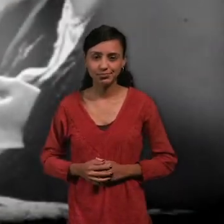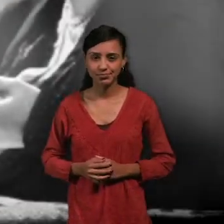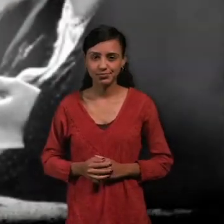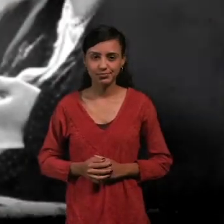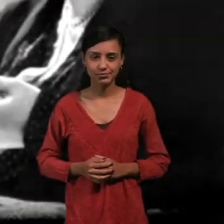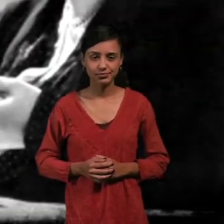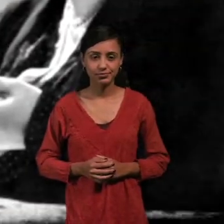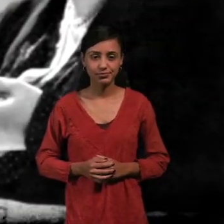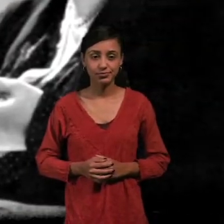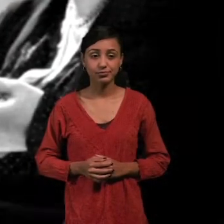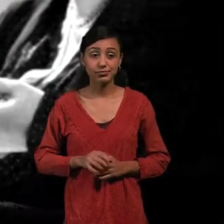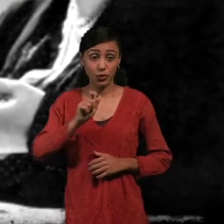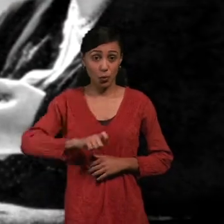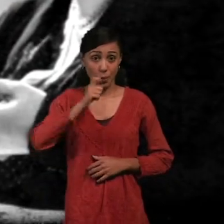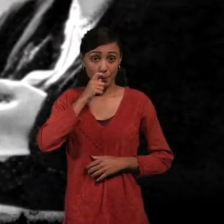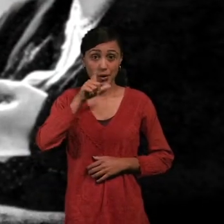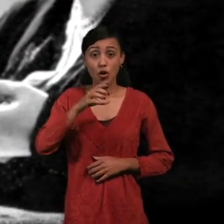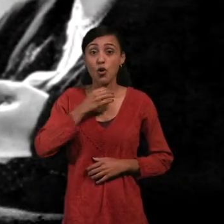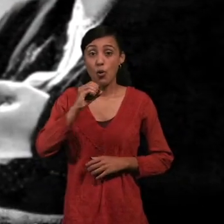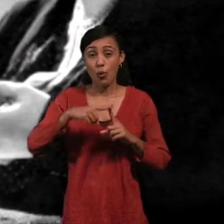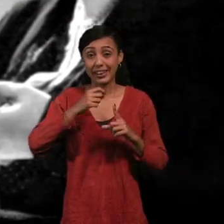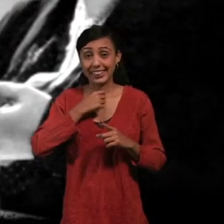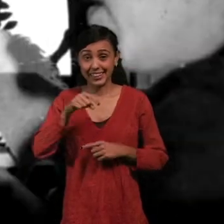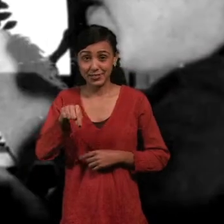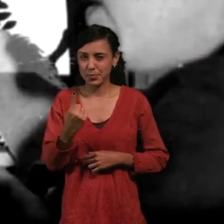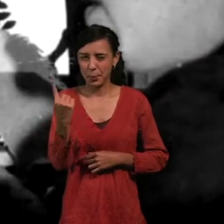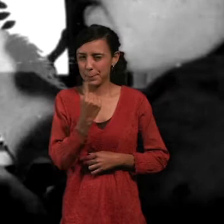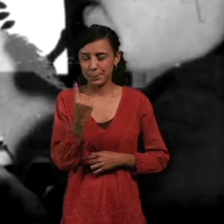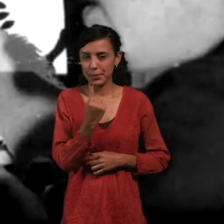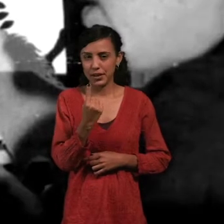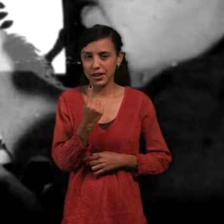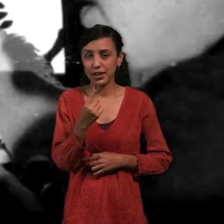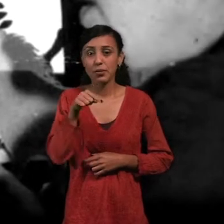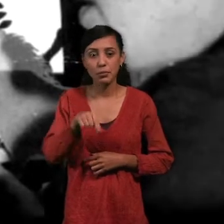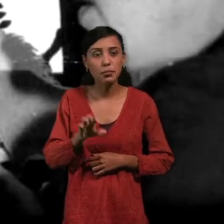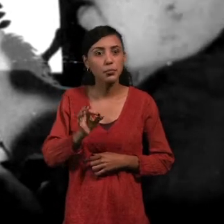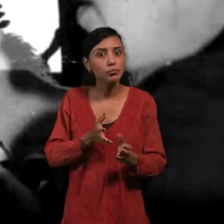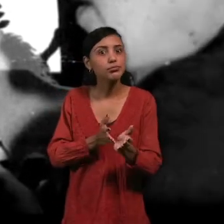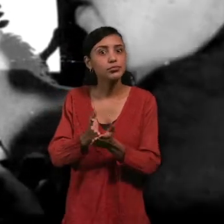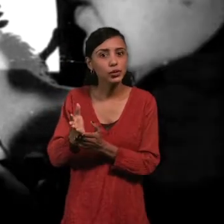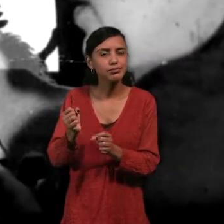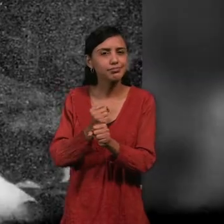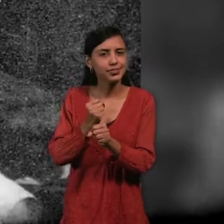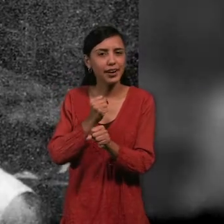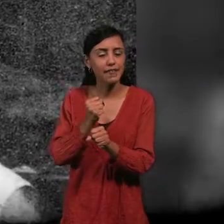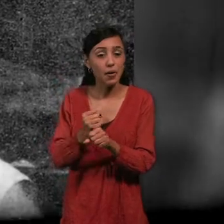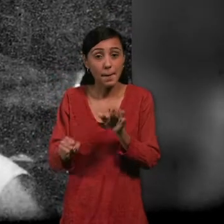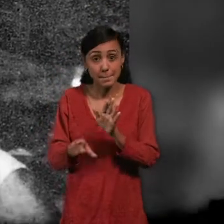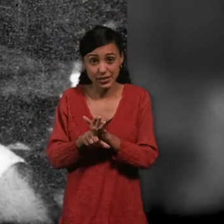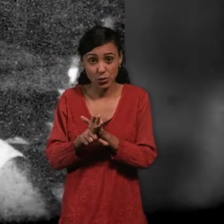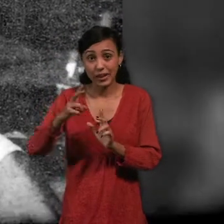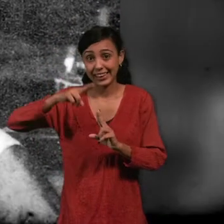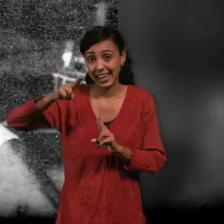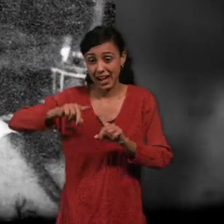Lotte Reiniger, pionera del cine de animación con papel recortado, siguió este mismo camino histórico, pues comenzó trabajando en el teatro